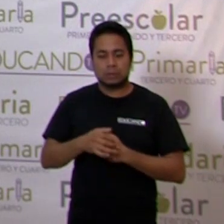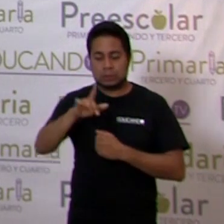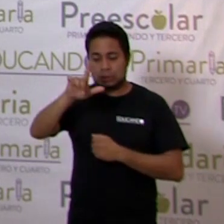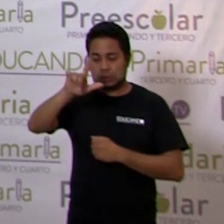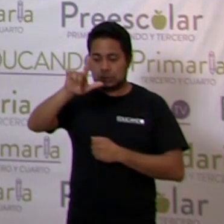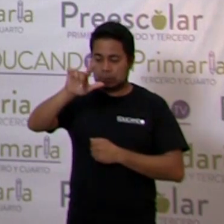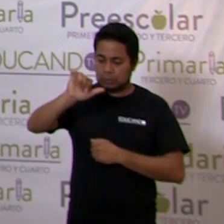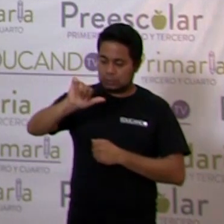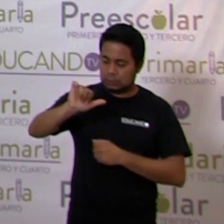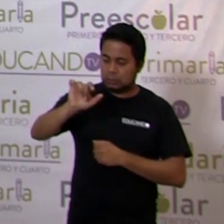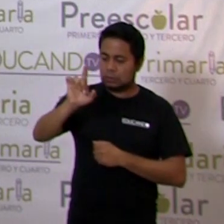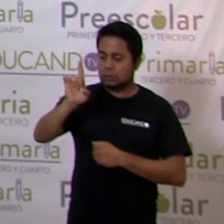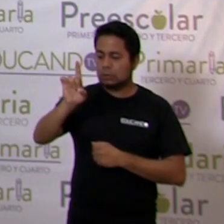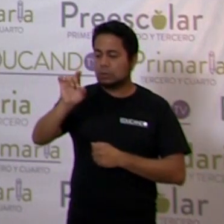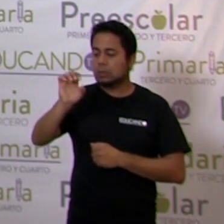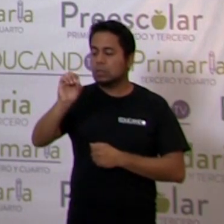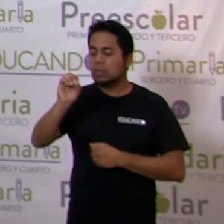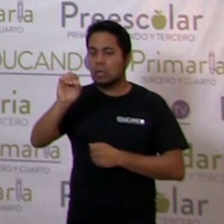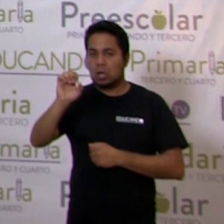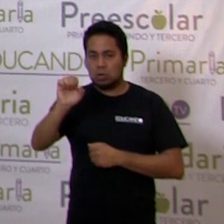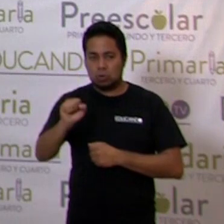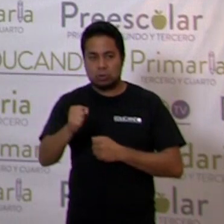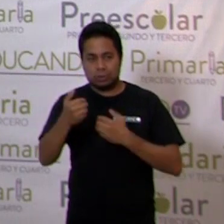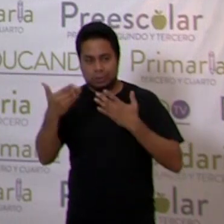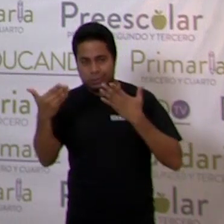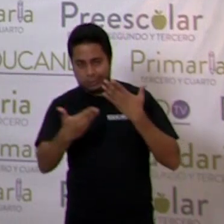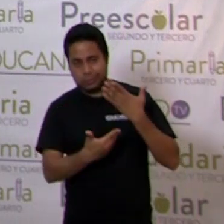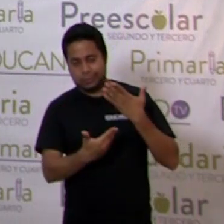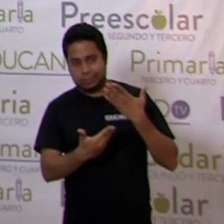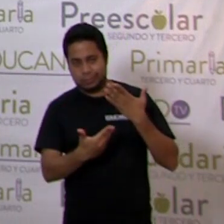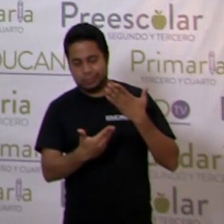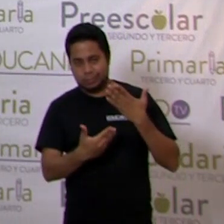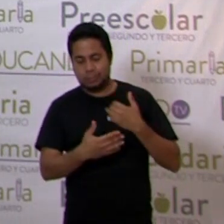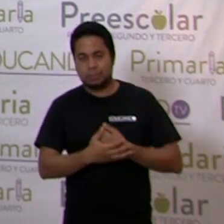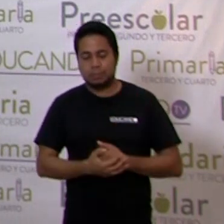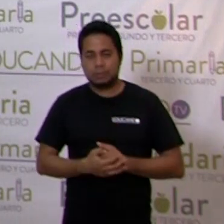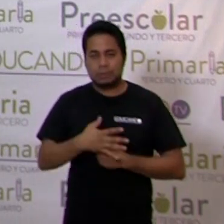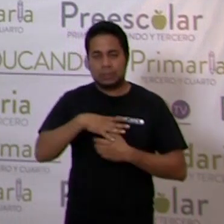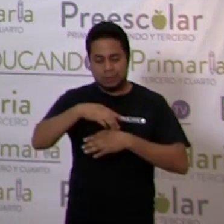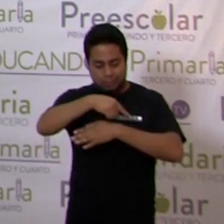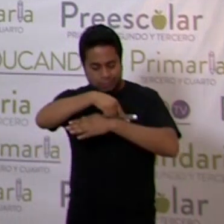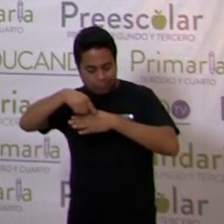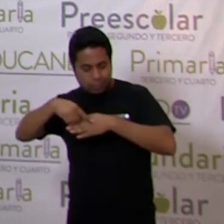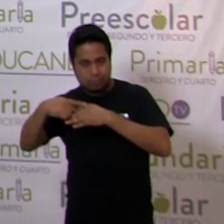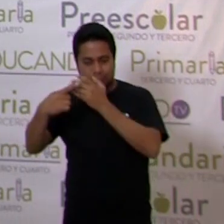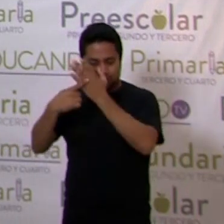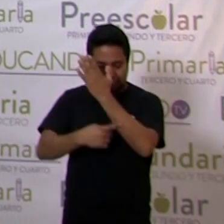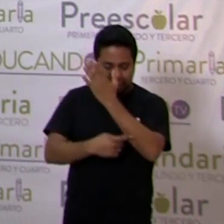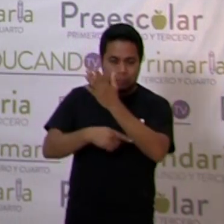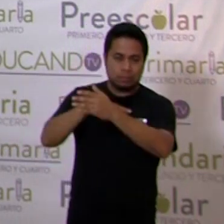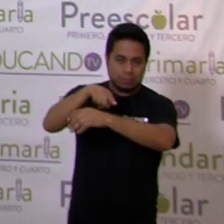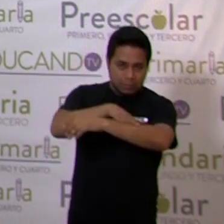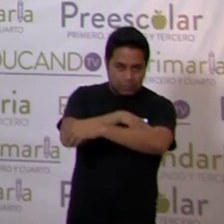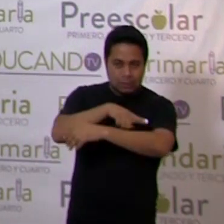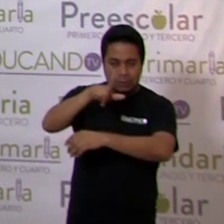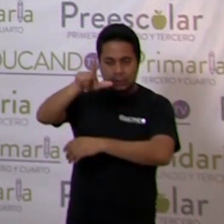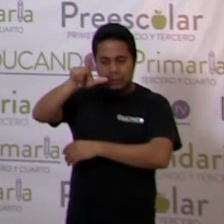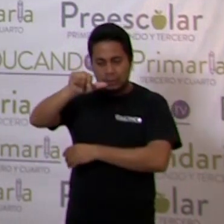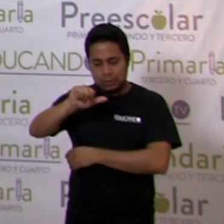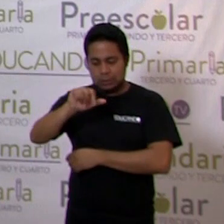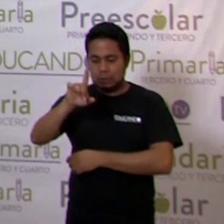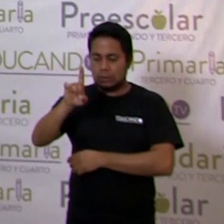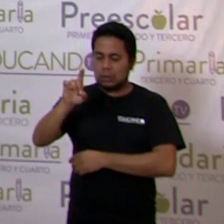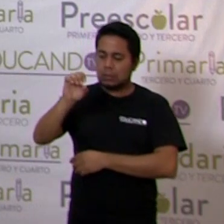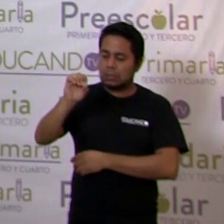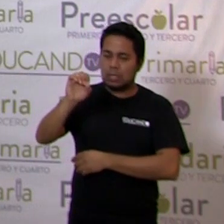estos estos son los lados sí son las orillas pero no se llaman orillas eso se